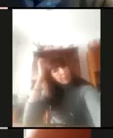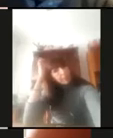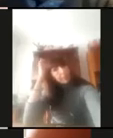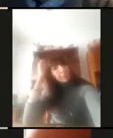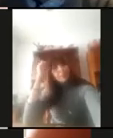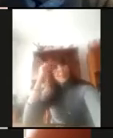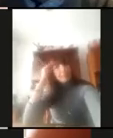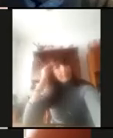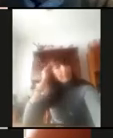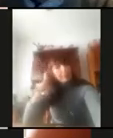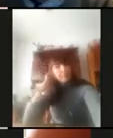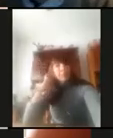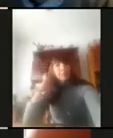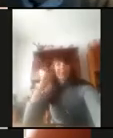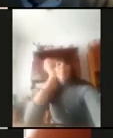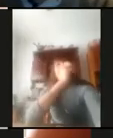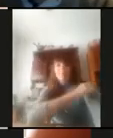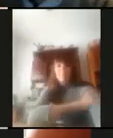medicina